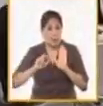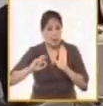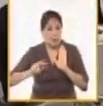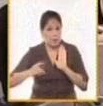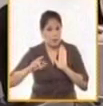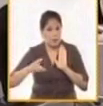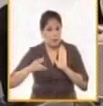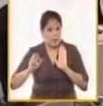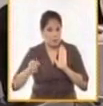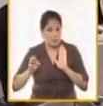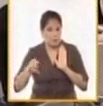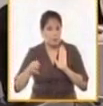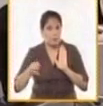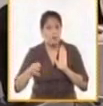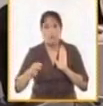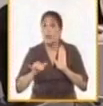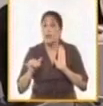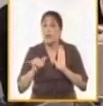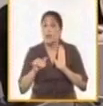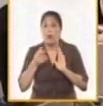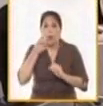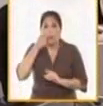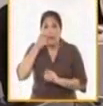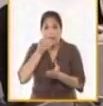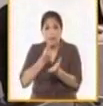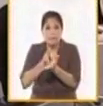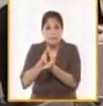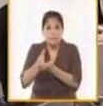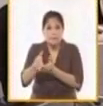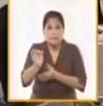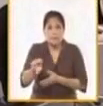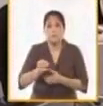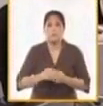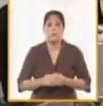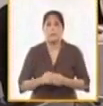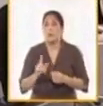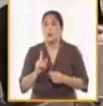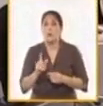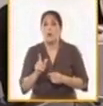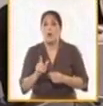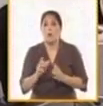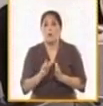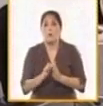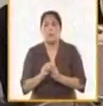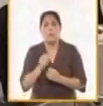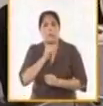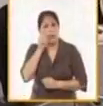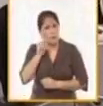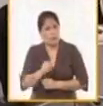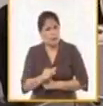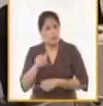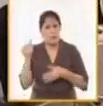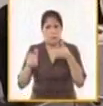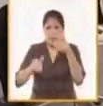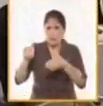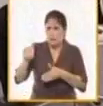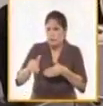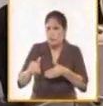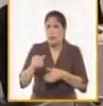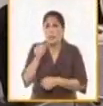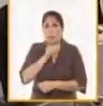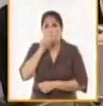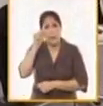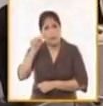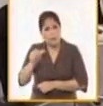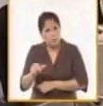Mejía, fue la visión, vamos a decir, de la prensa tradicional de derecha, la prensa, vamos a decir,